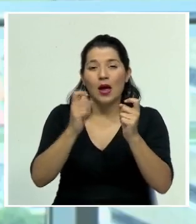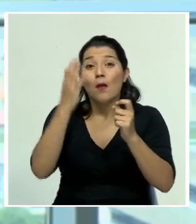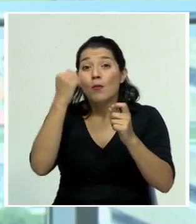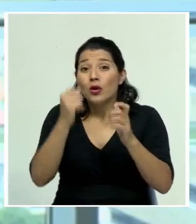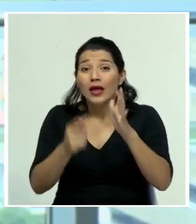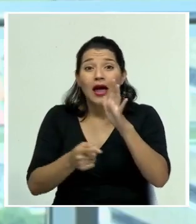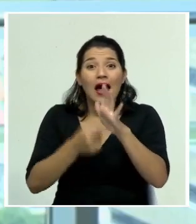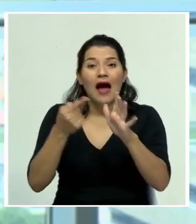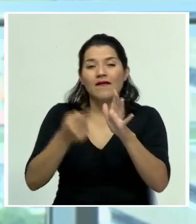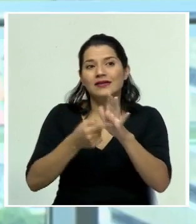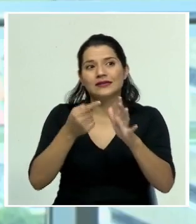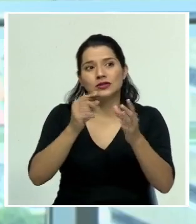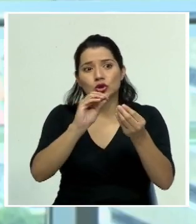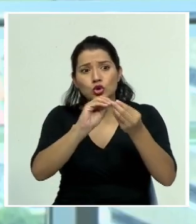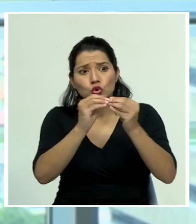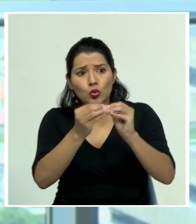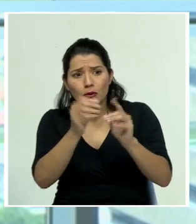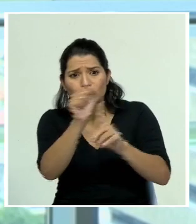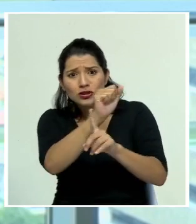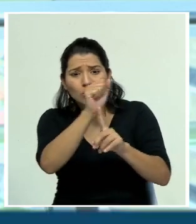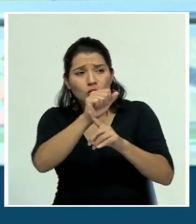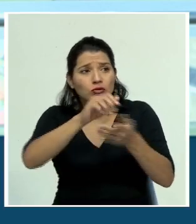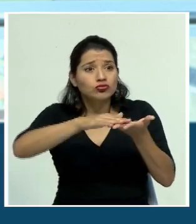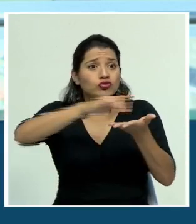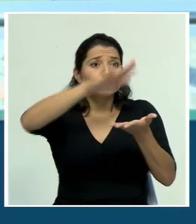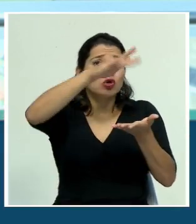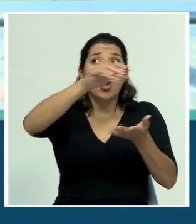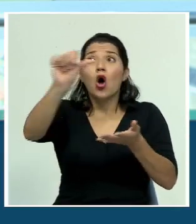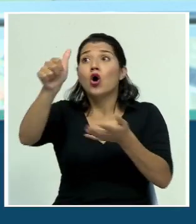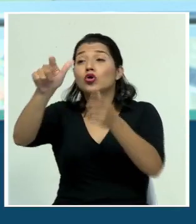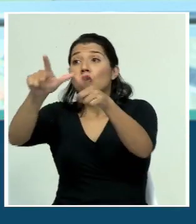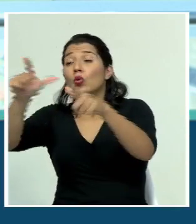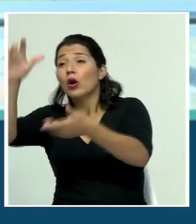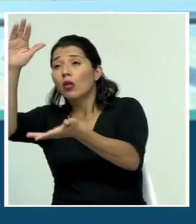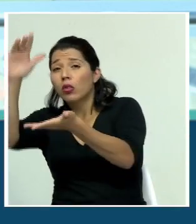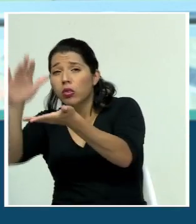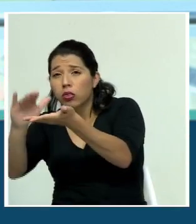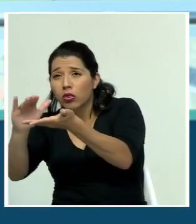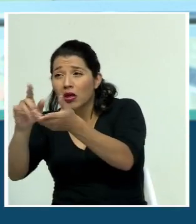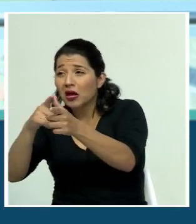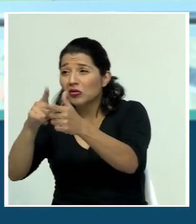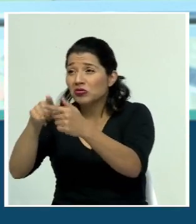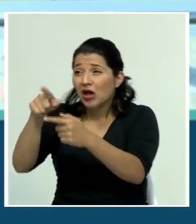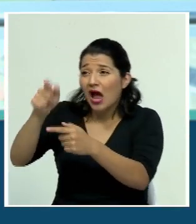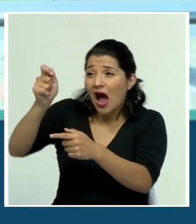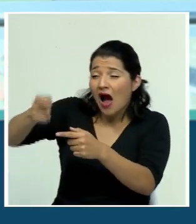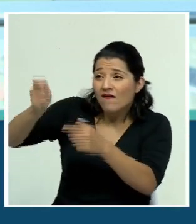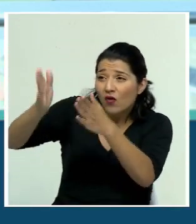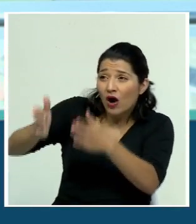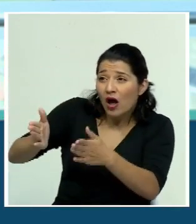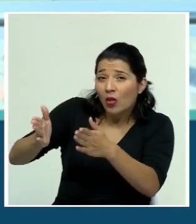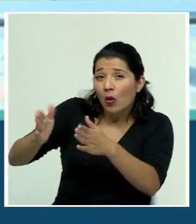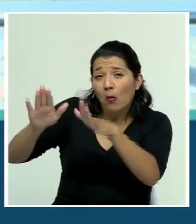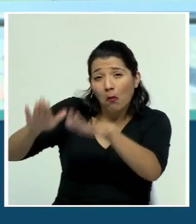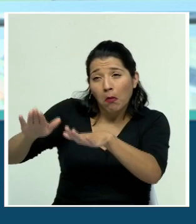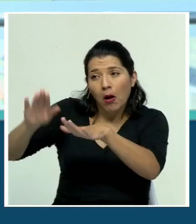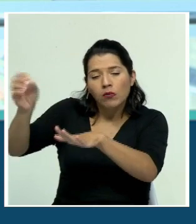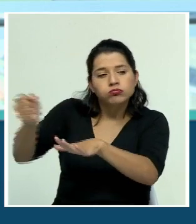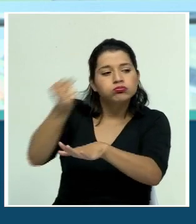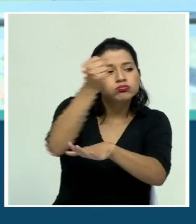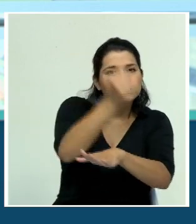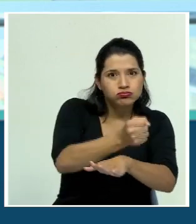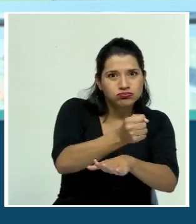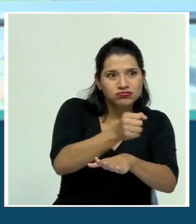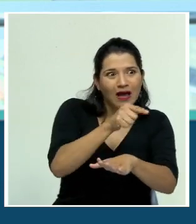que bajan, ¿verdad? Y entonces vamos un poco como moviendo piezas. Hace poco esa fue la última pieza